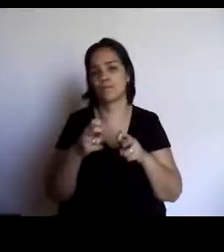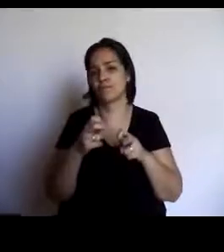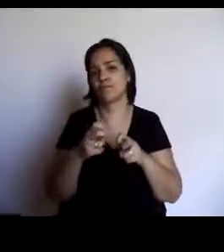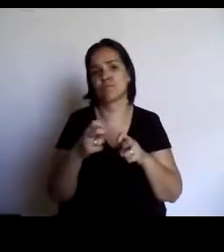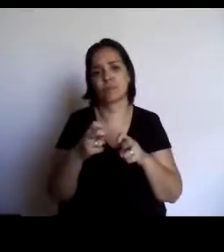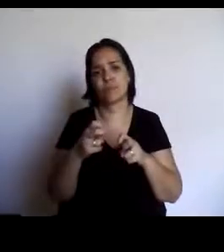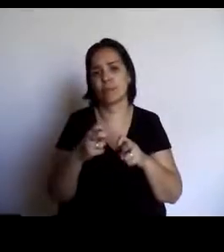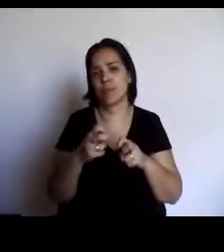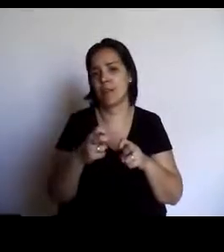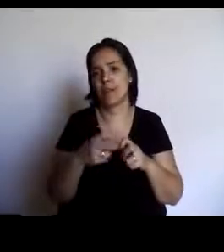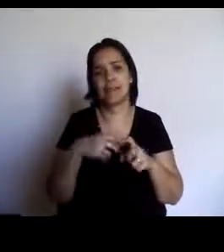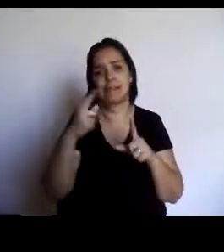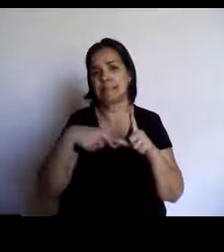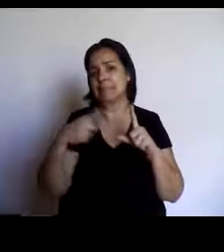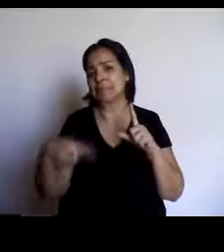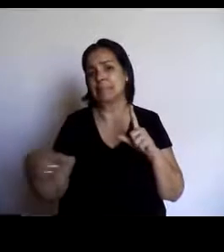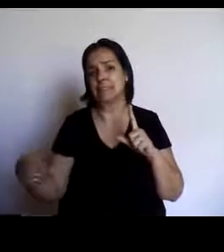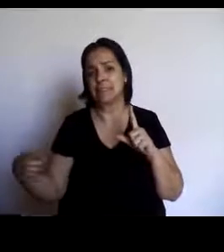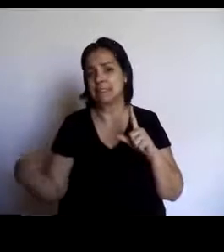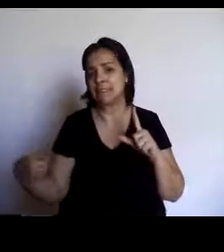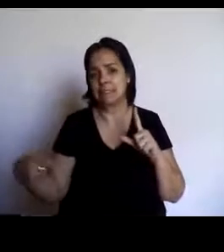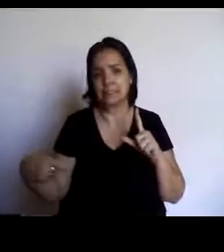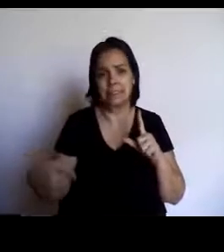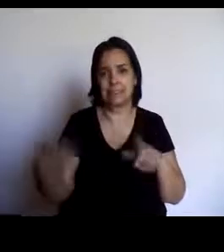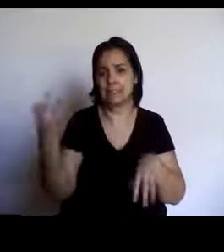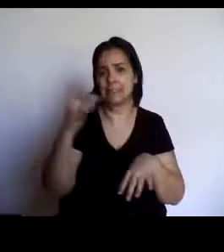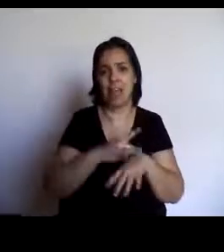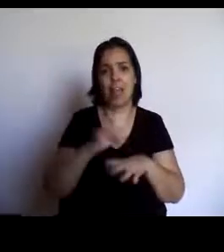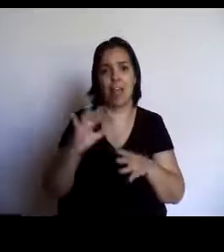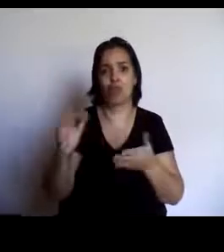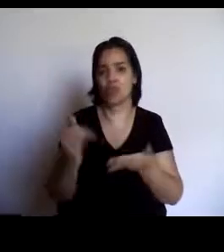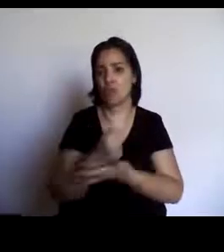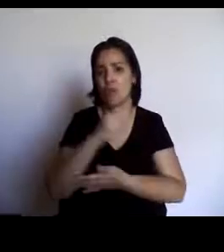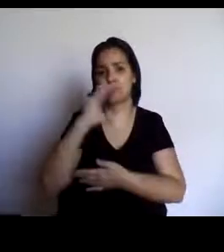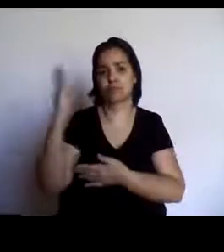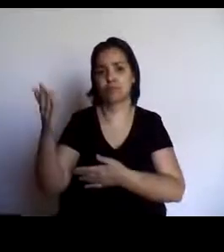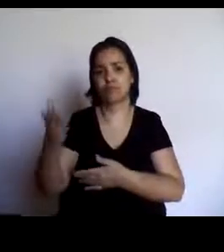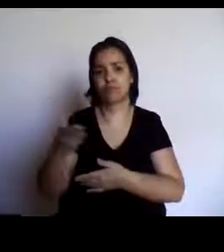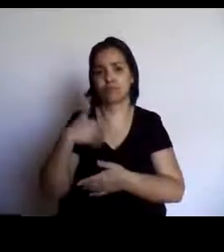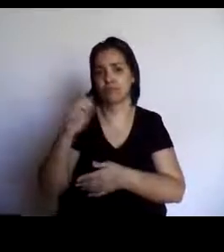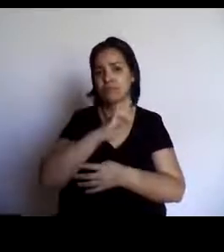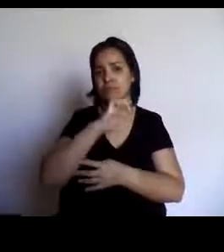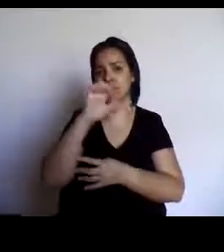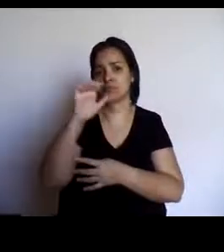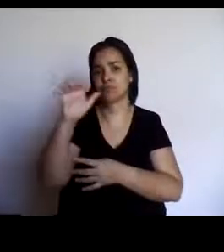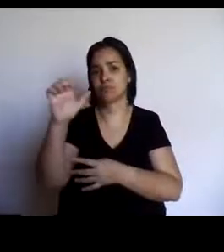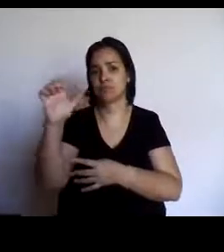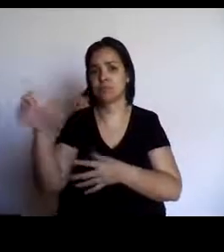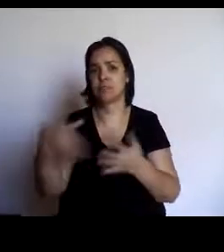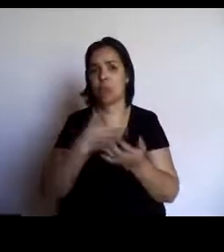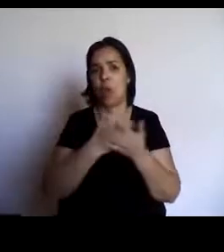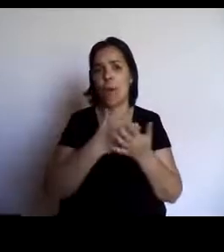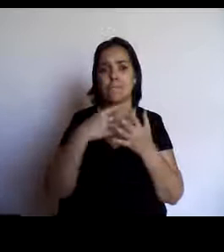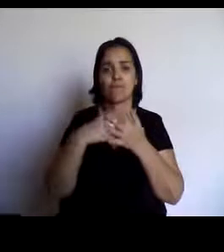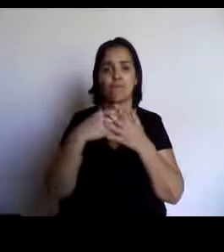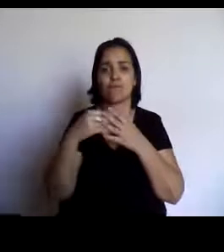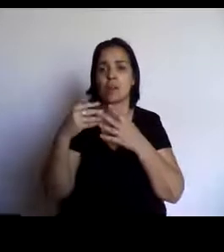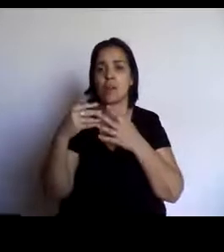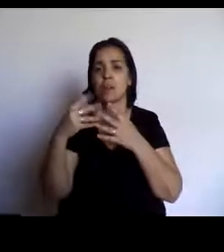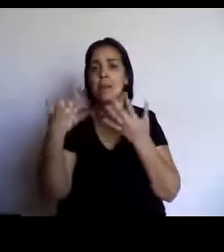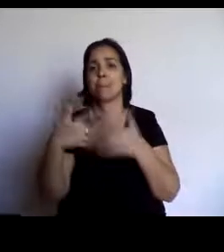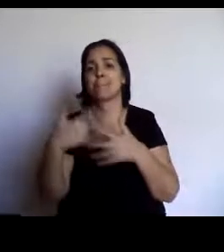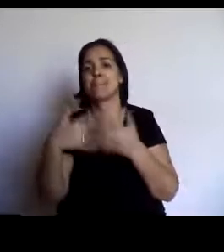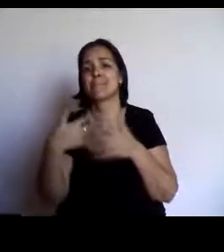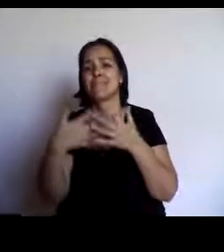crisis sanitaria ha causado en todos nosotros. Es un momento en el que la Unión Europea está proponiendo mecanismos que nos permitan